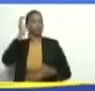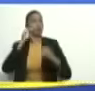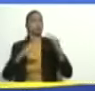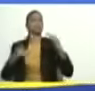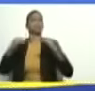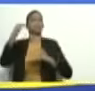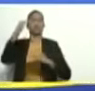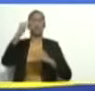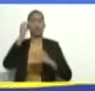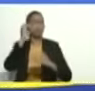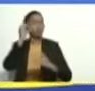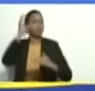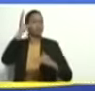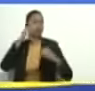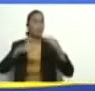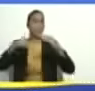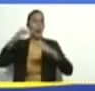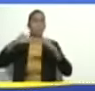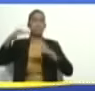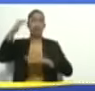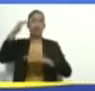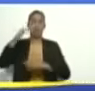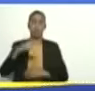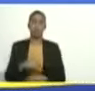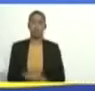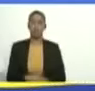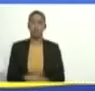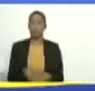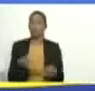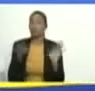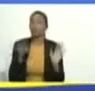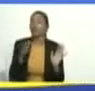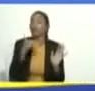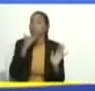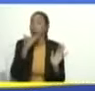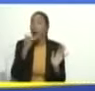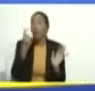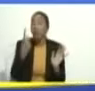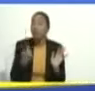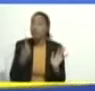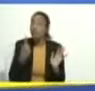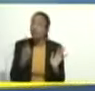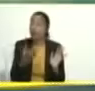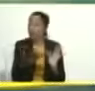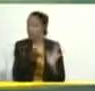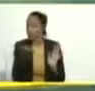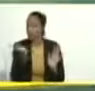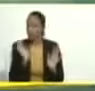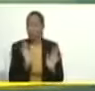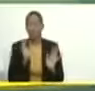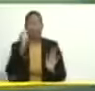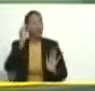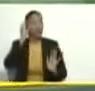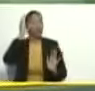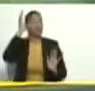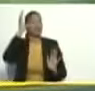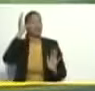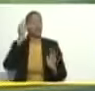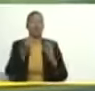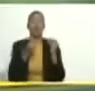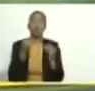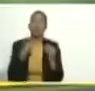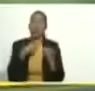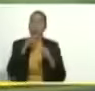aún más, si algo faltaba, compañeros, compañeras, capacidad para la